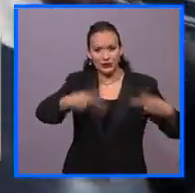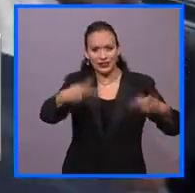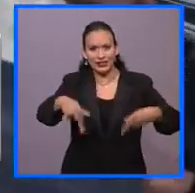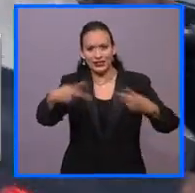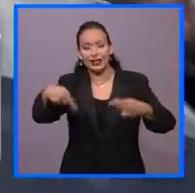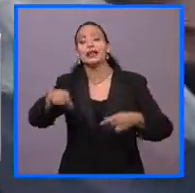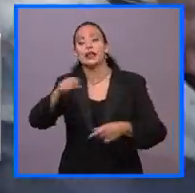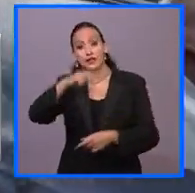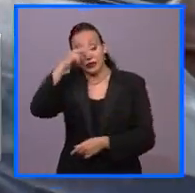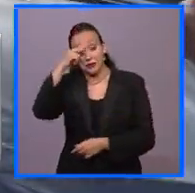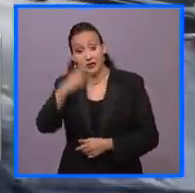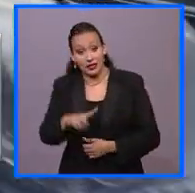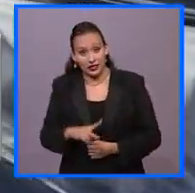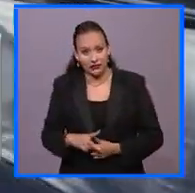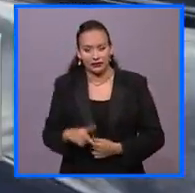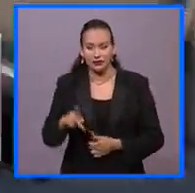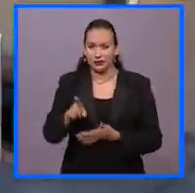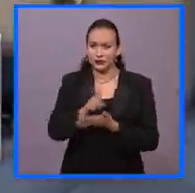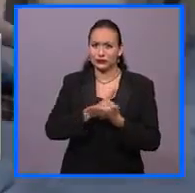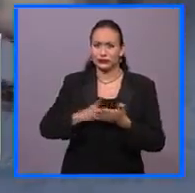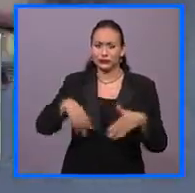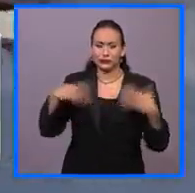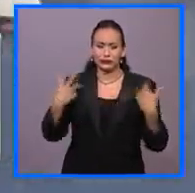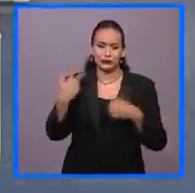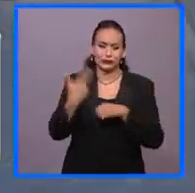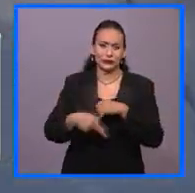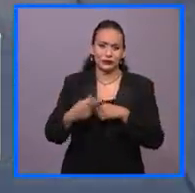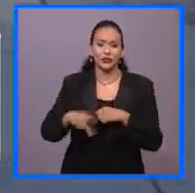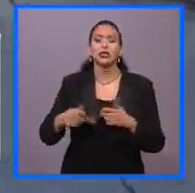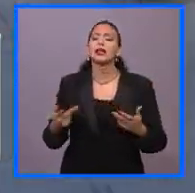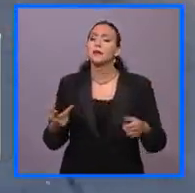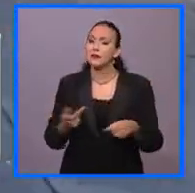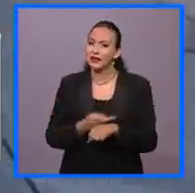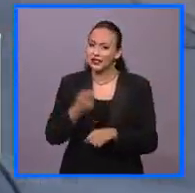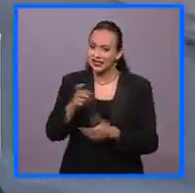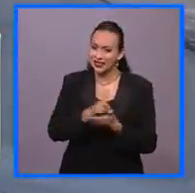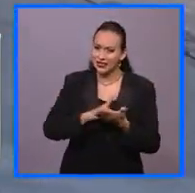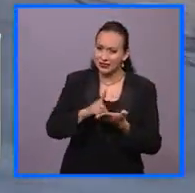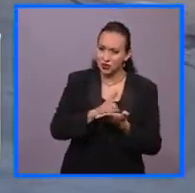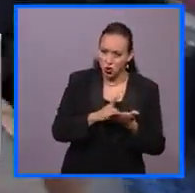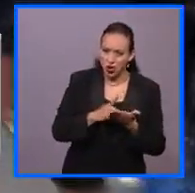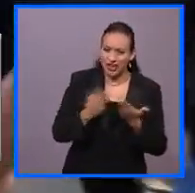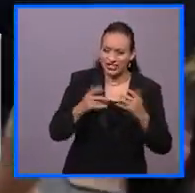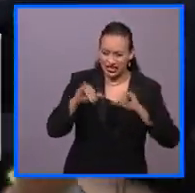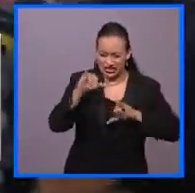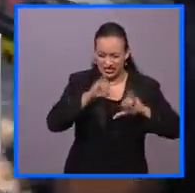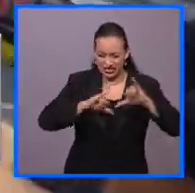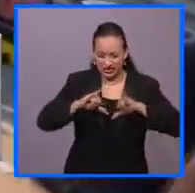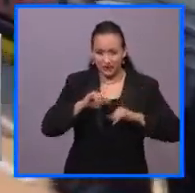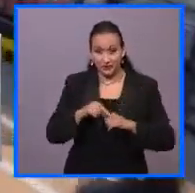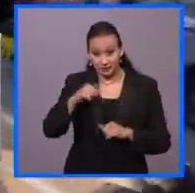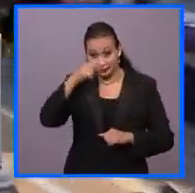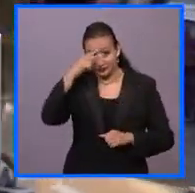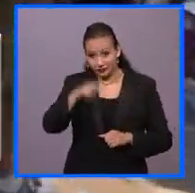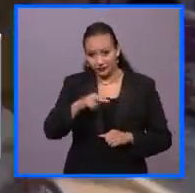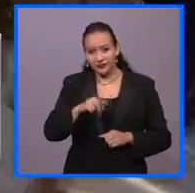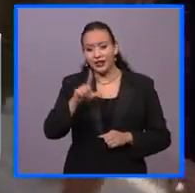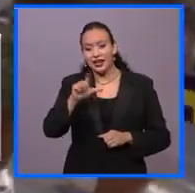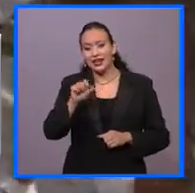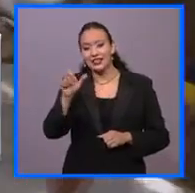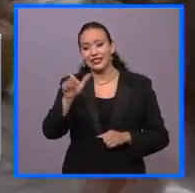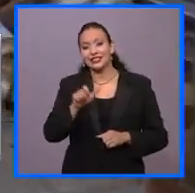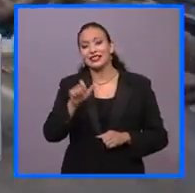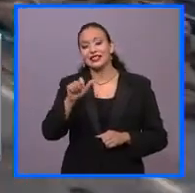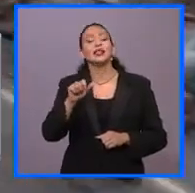México. El informe sobre mercados clandestinos de las drogas sintéticas revela que en México la cilaxina